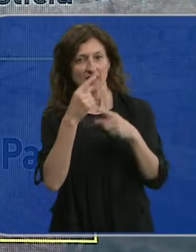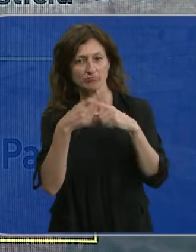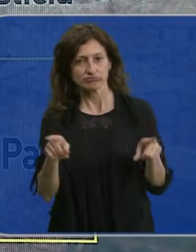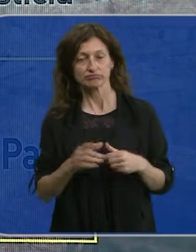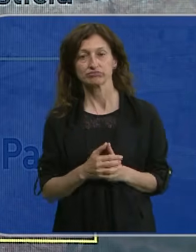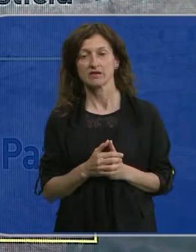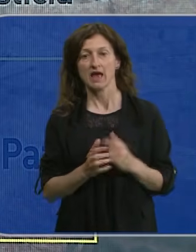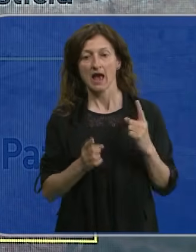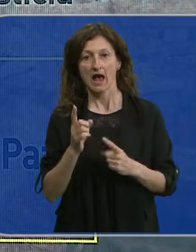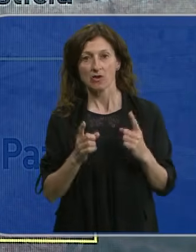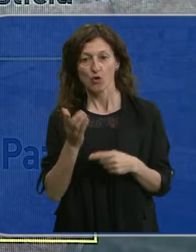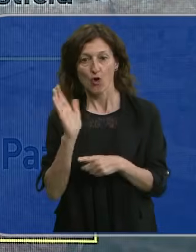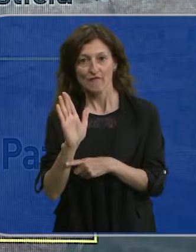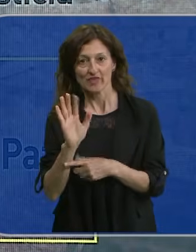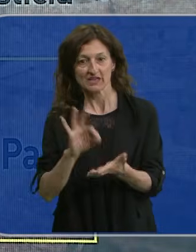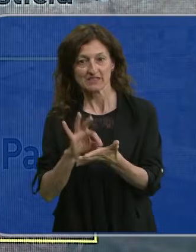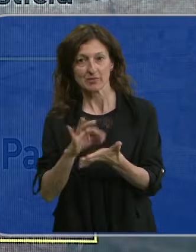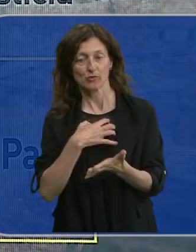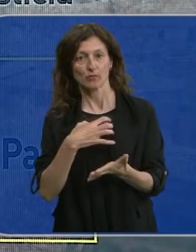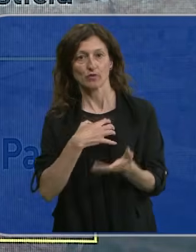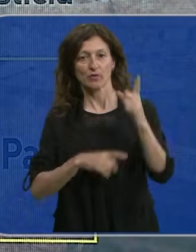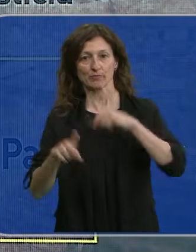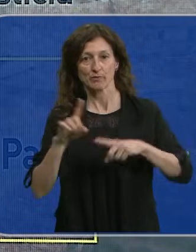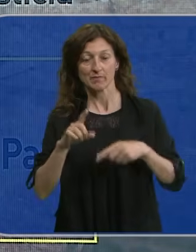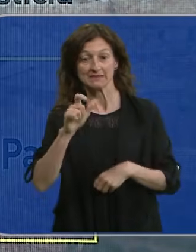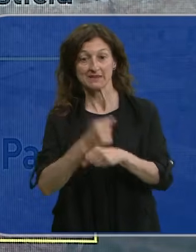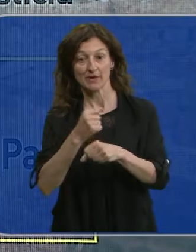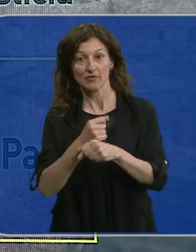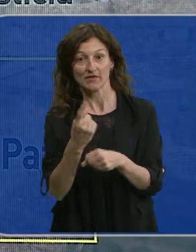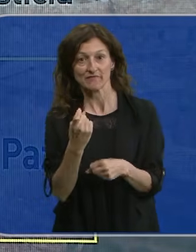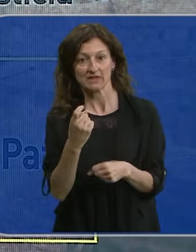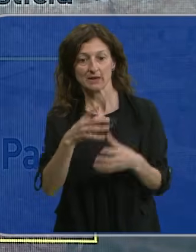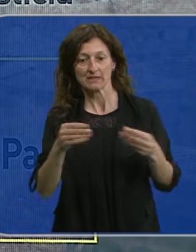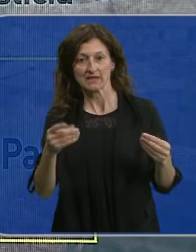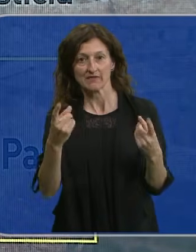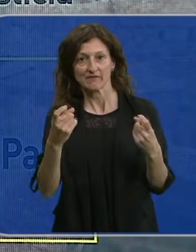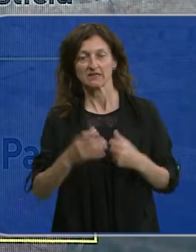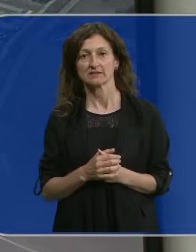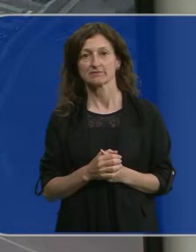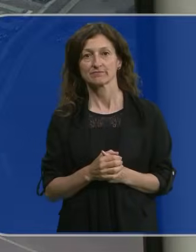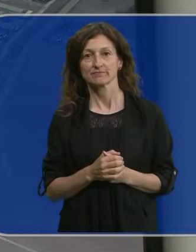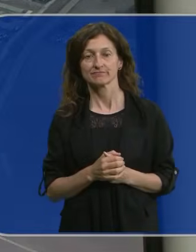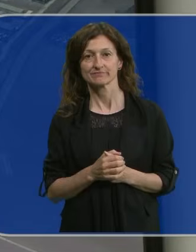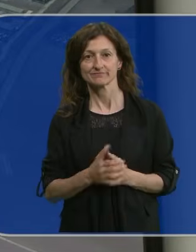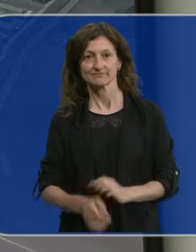cambia. Muchos no pueden ofrecer estos servicios, tienen problemas, falta personal y falta material.